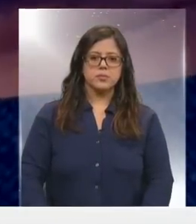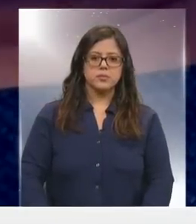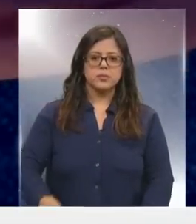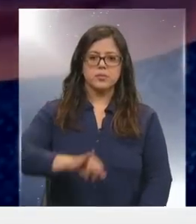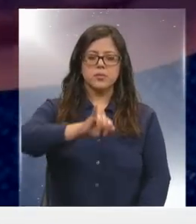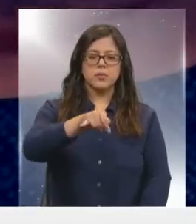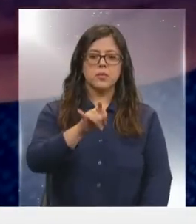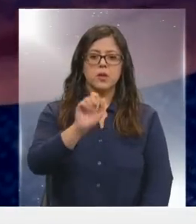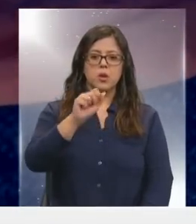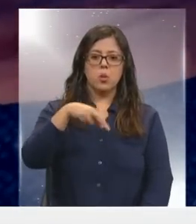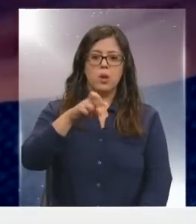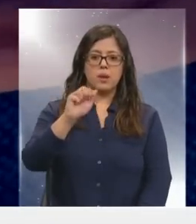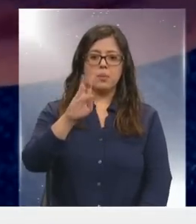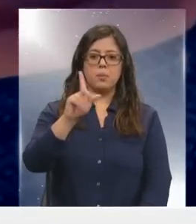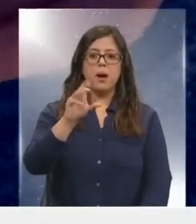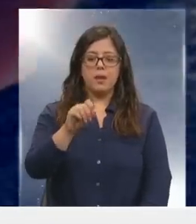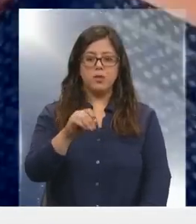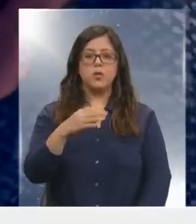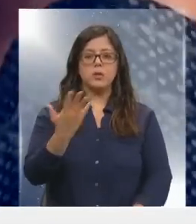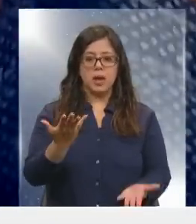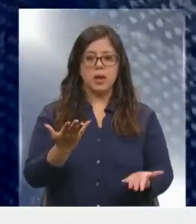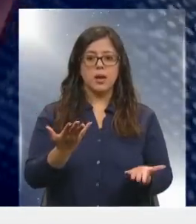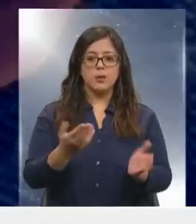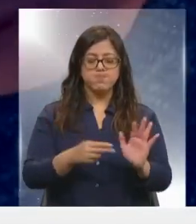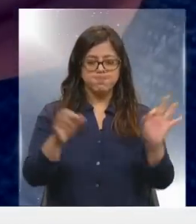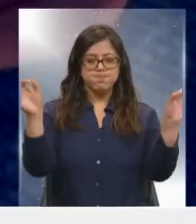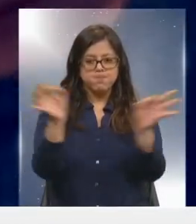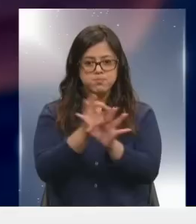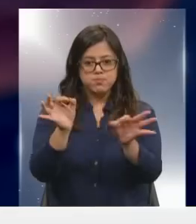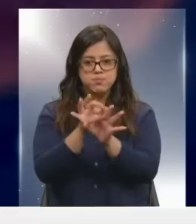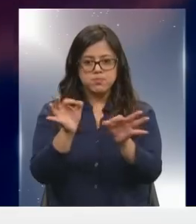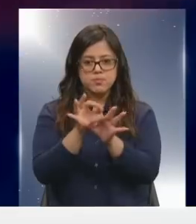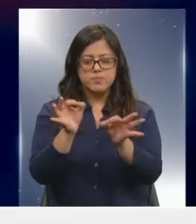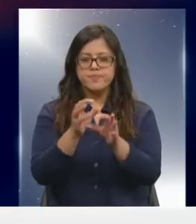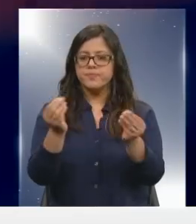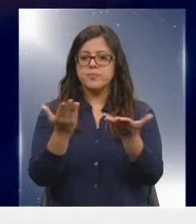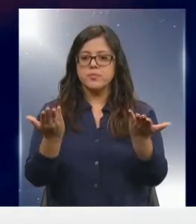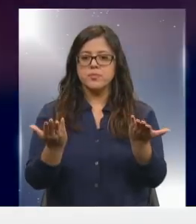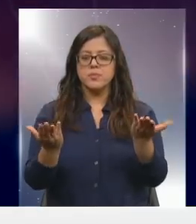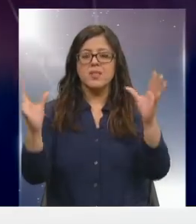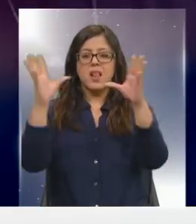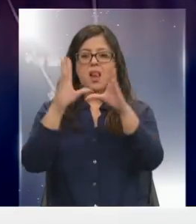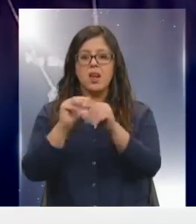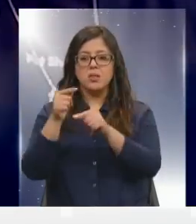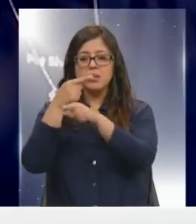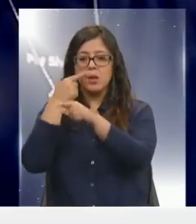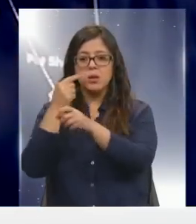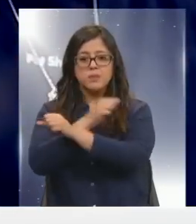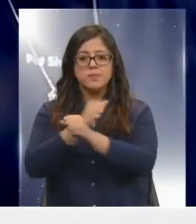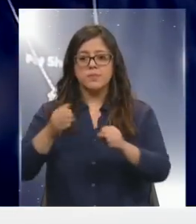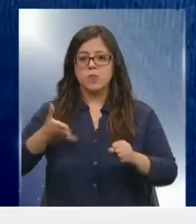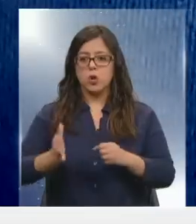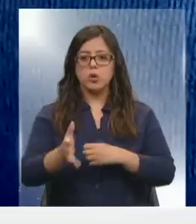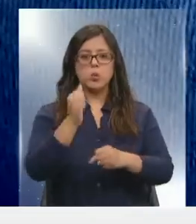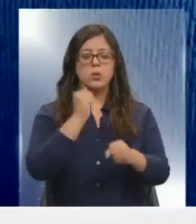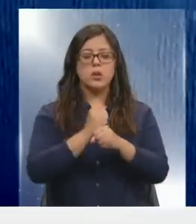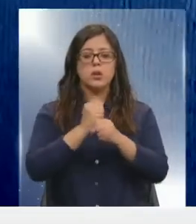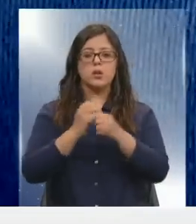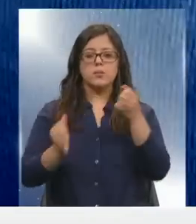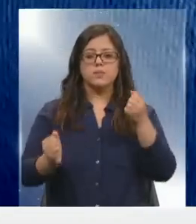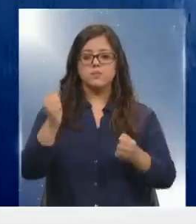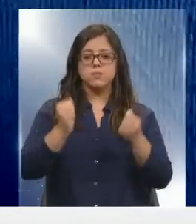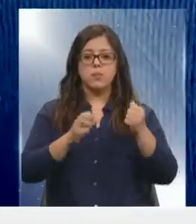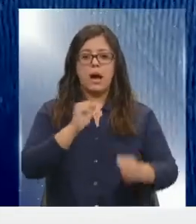Juan Pablo decidió dar la cara y nos cuenta en detalle lo que ocurrió la noche que no pudo seguir trabajando como chofer